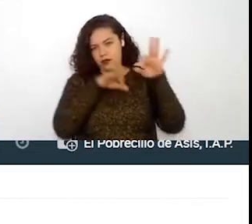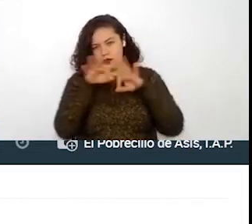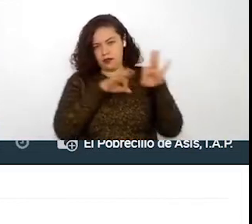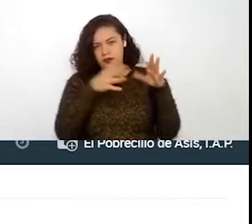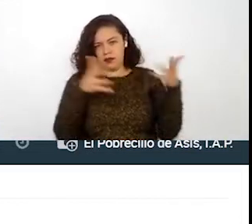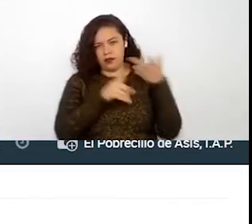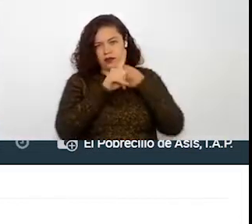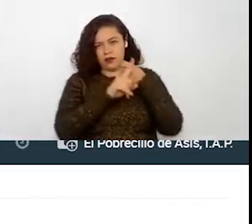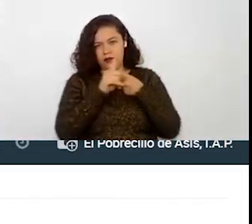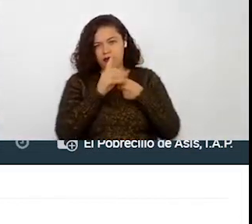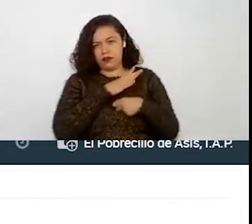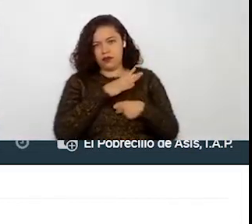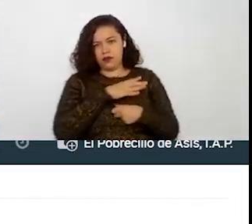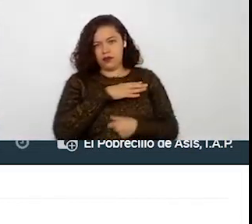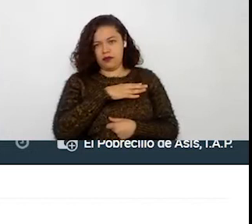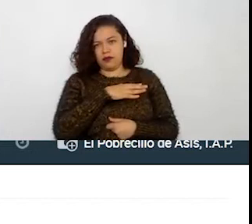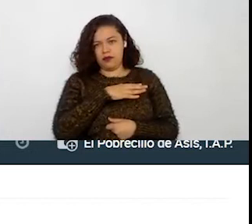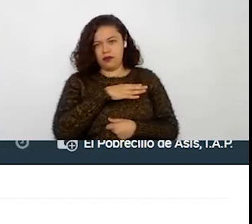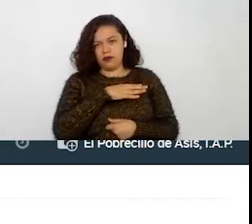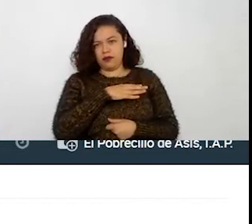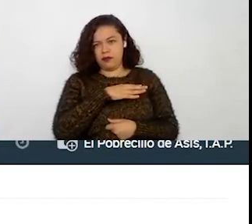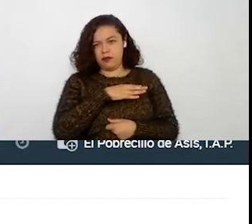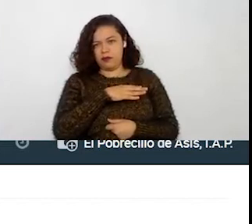problemática y tiene